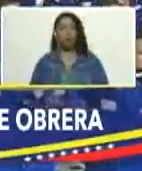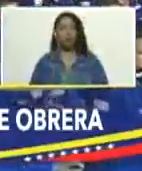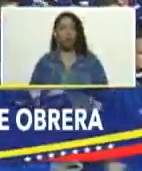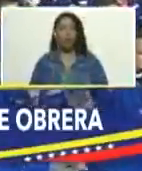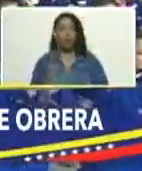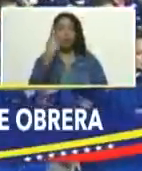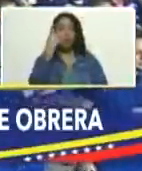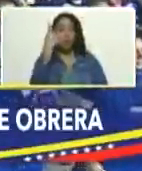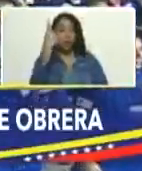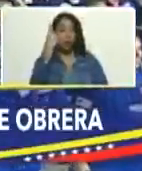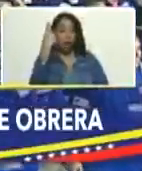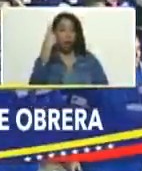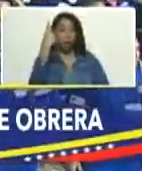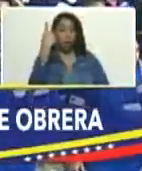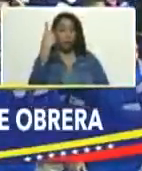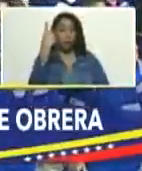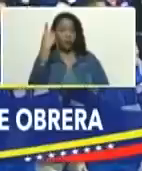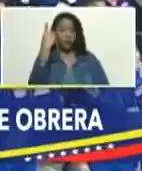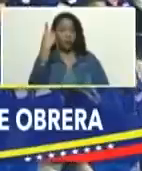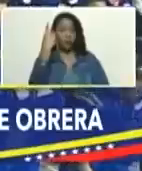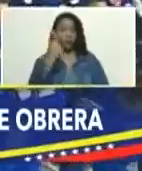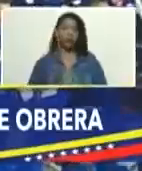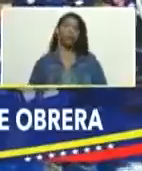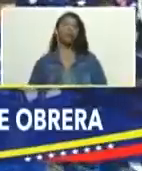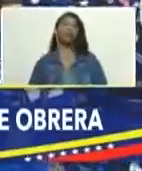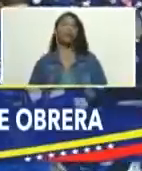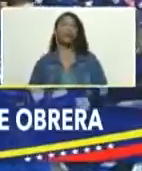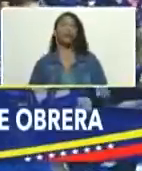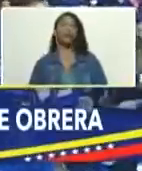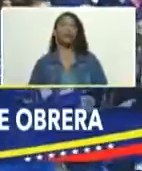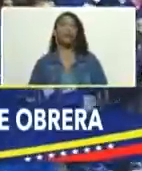Primero lo primero. ¿Qué te pasó a ti?